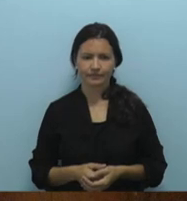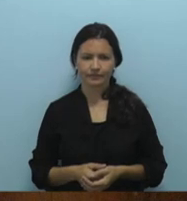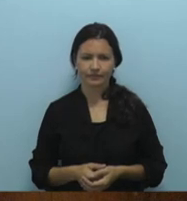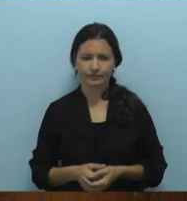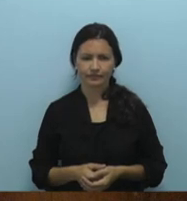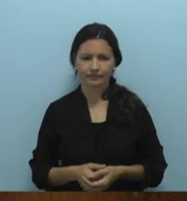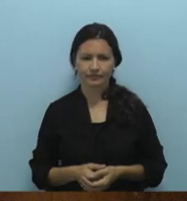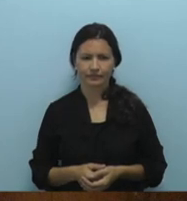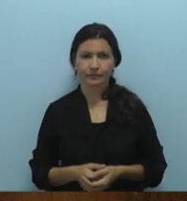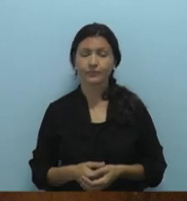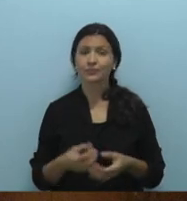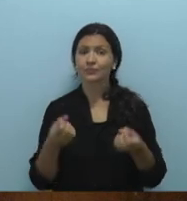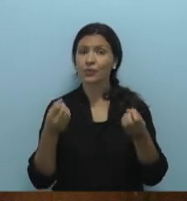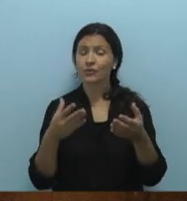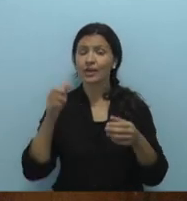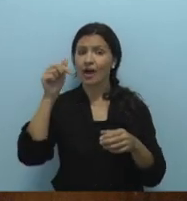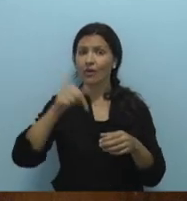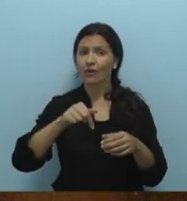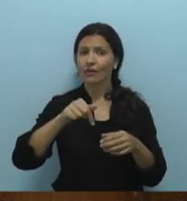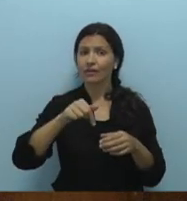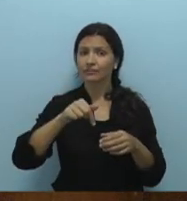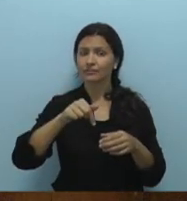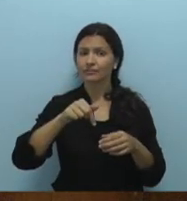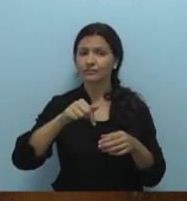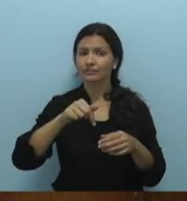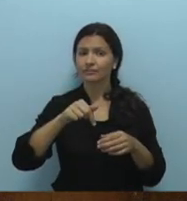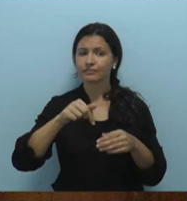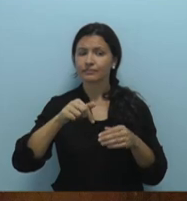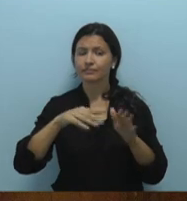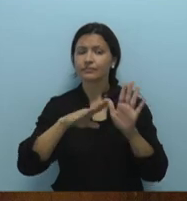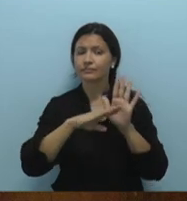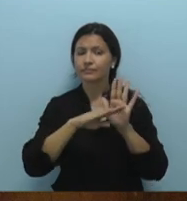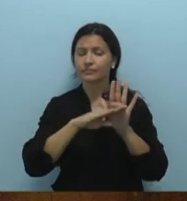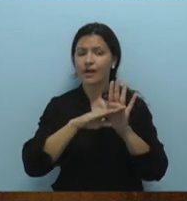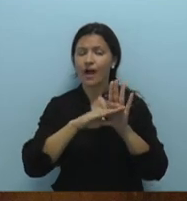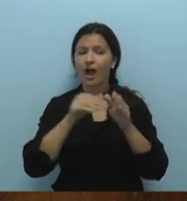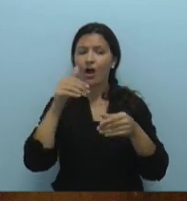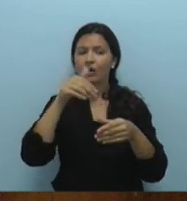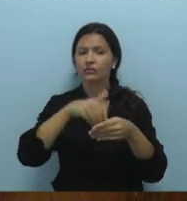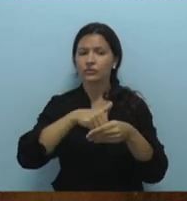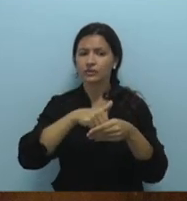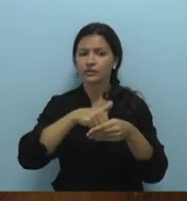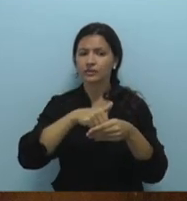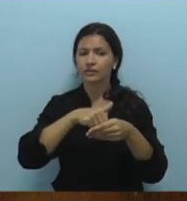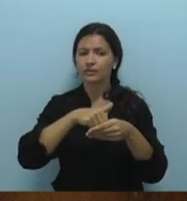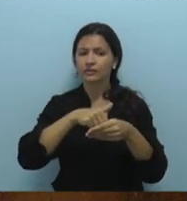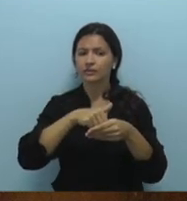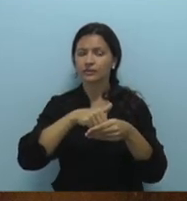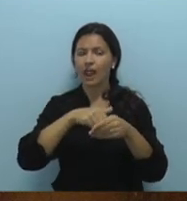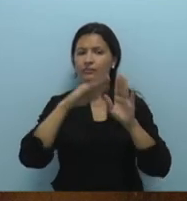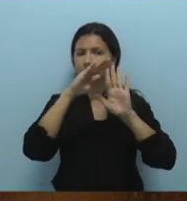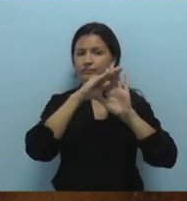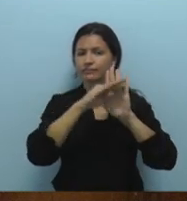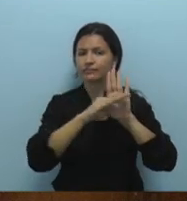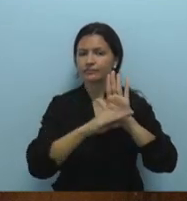Bien, señores diputados y señoras diputadas, de conformidad a lo resuelto por la Cámara en su oportunidad, se deben considerar como